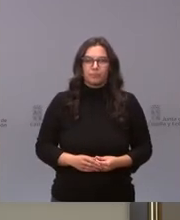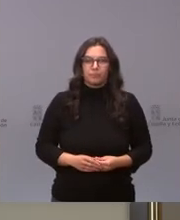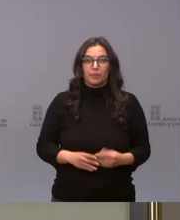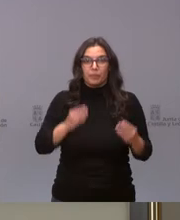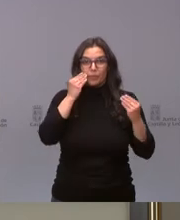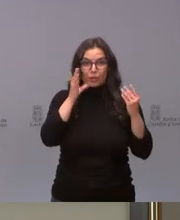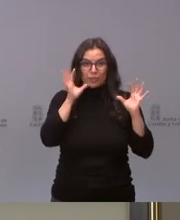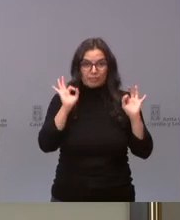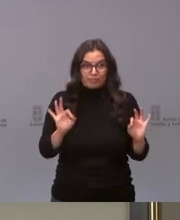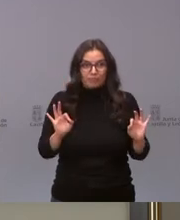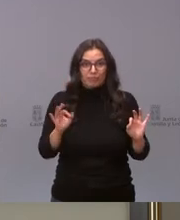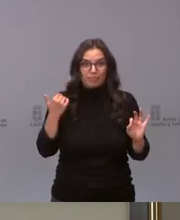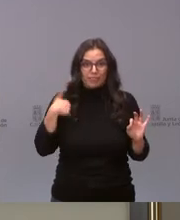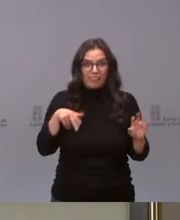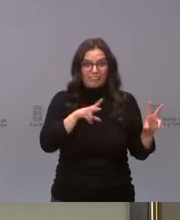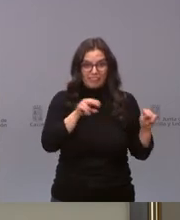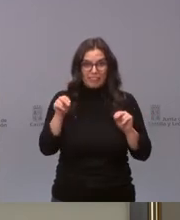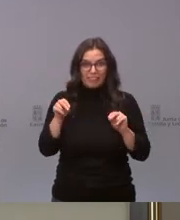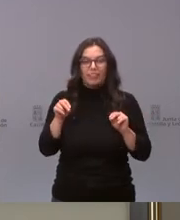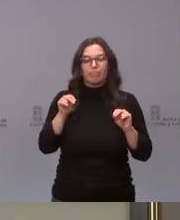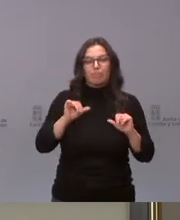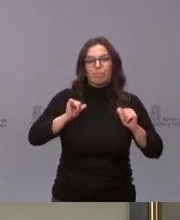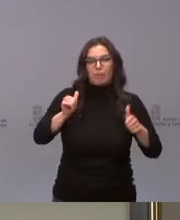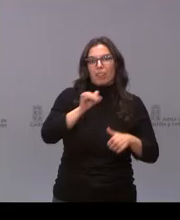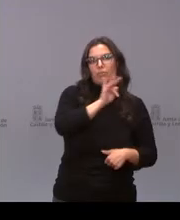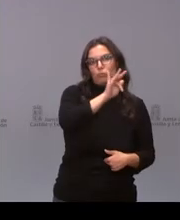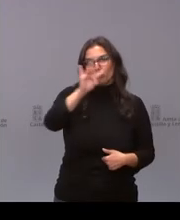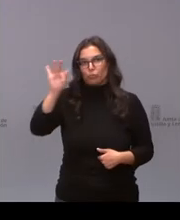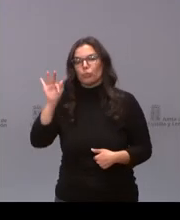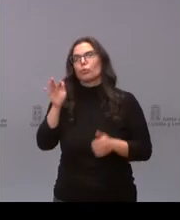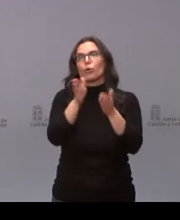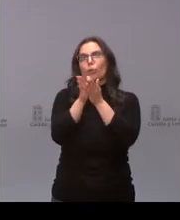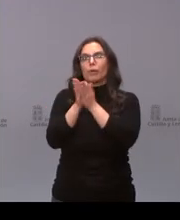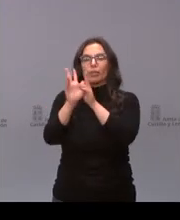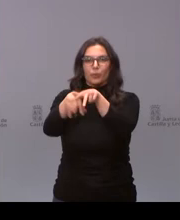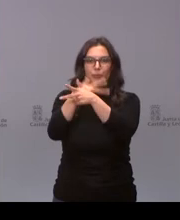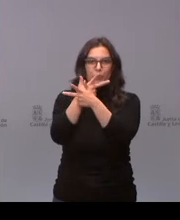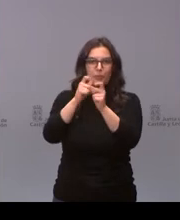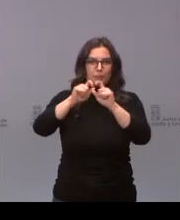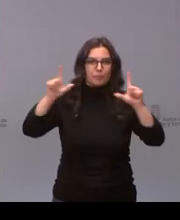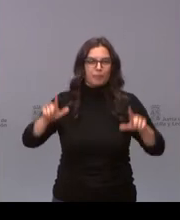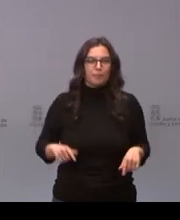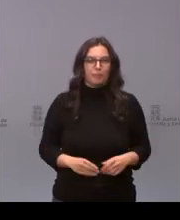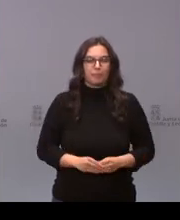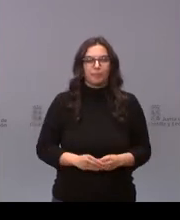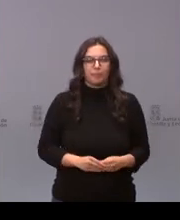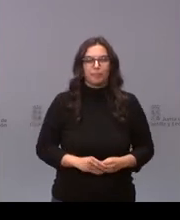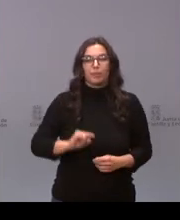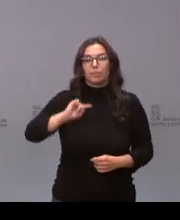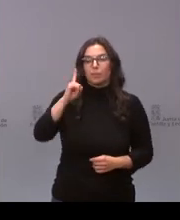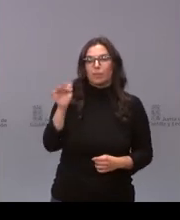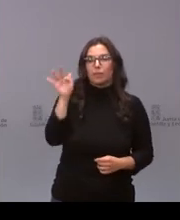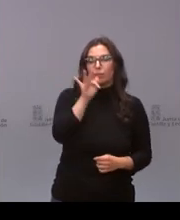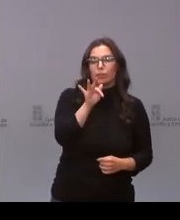Creo que ahora ya sí es posible abrir ese turno de preguntas con los compañeros que nos siguen por videoconferencia. Vamos a iniciarlo